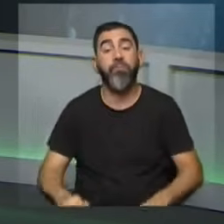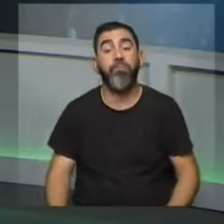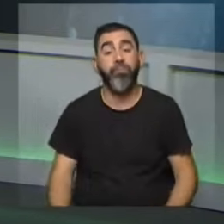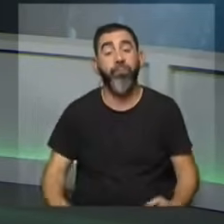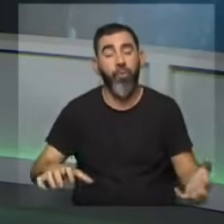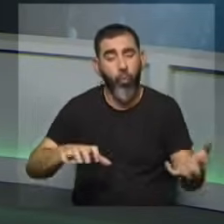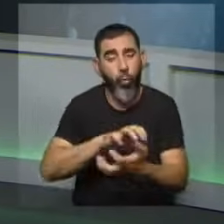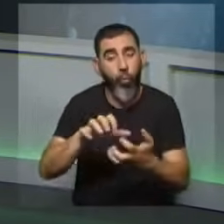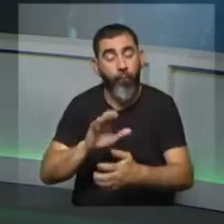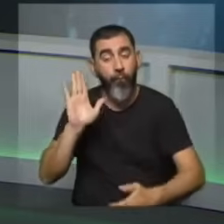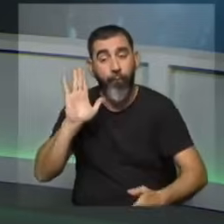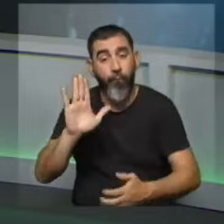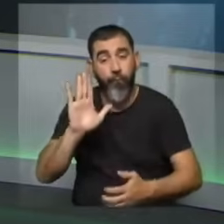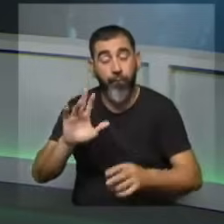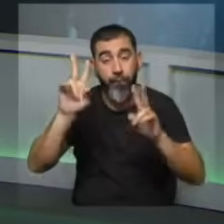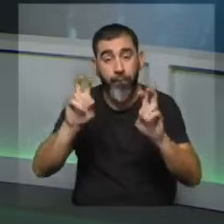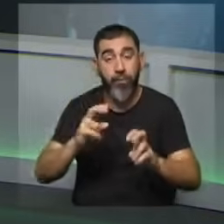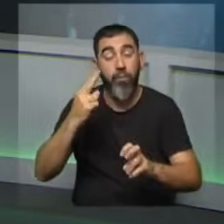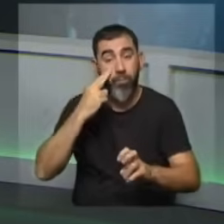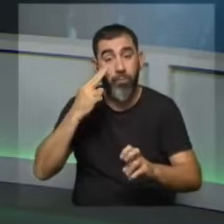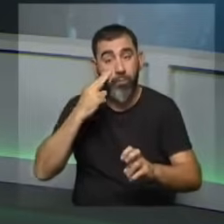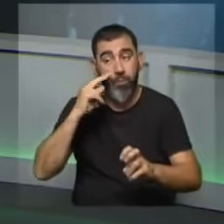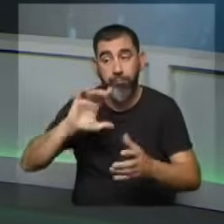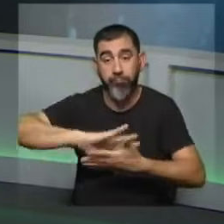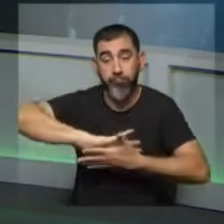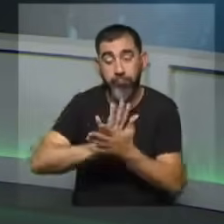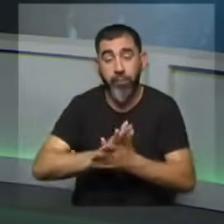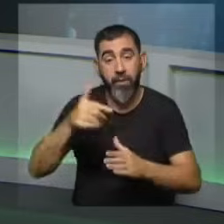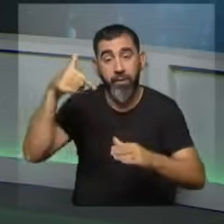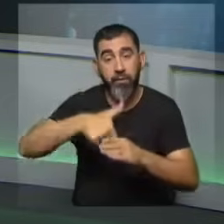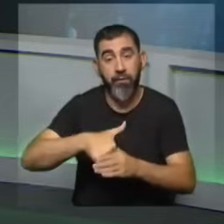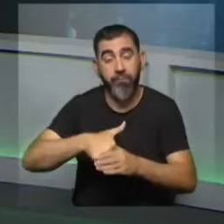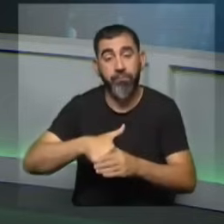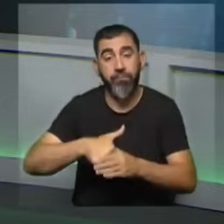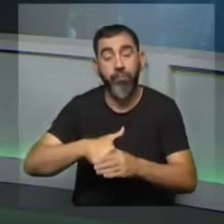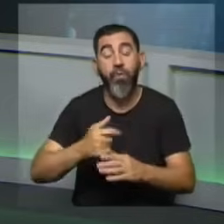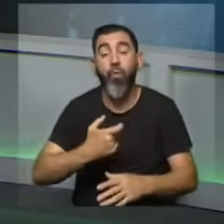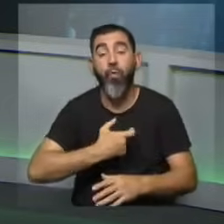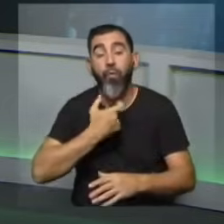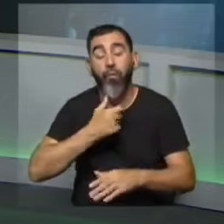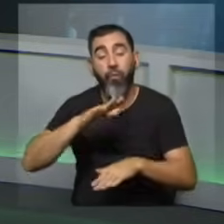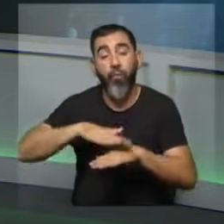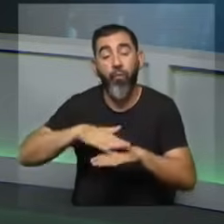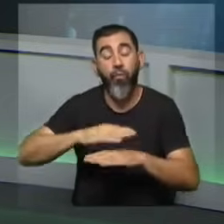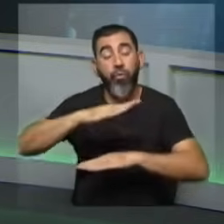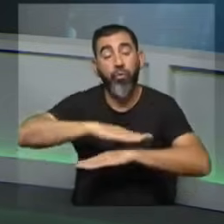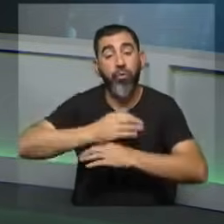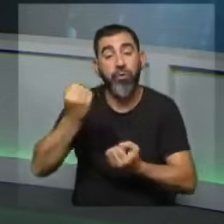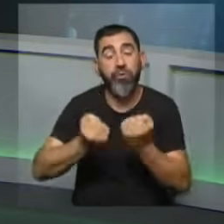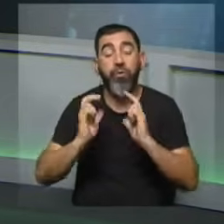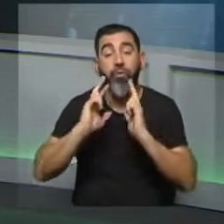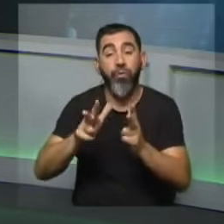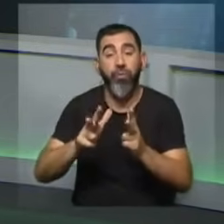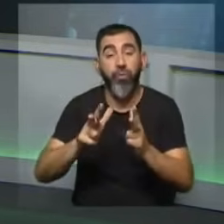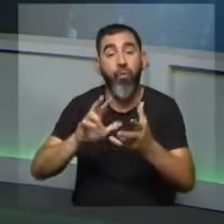conflicto estaba amenazando al sector con provocar el desabastecimiento de combustible Roberto Batista que es El Vocero de los trans istas dijo que se